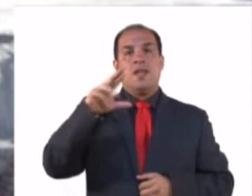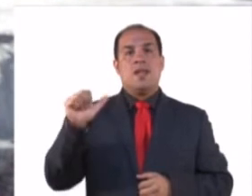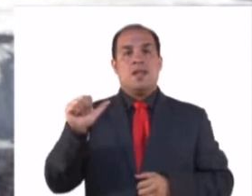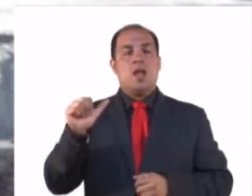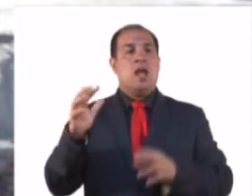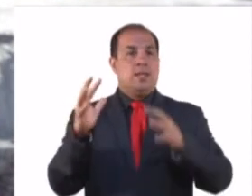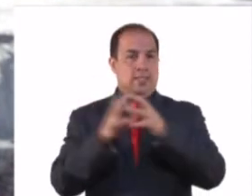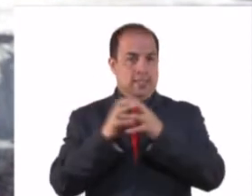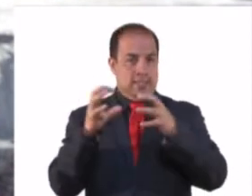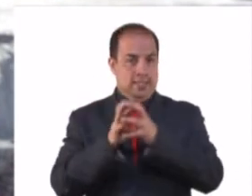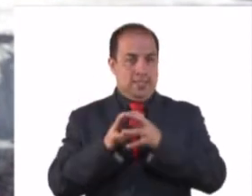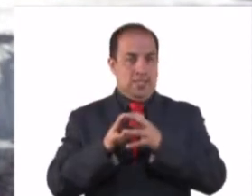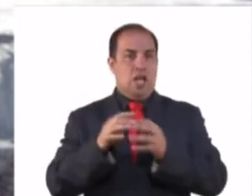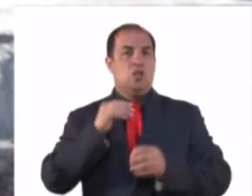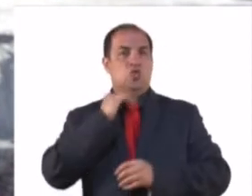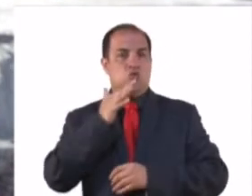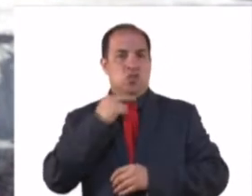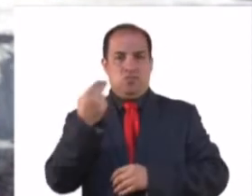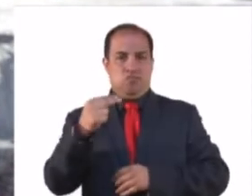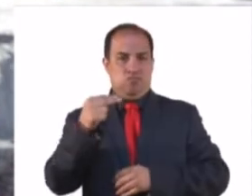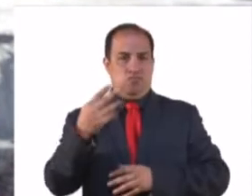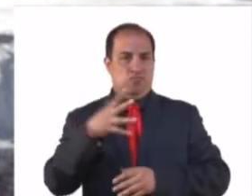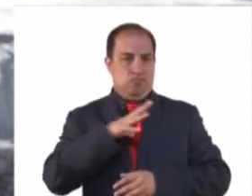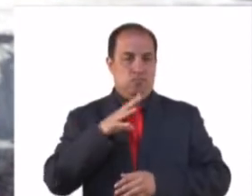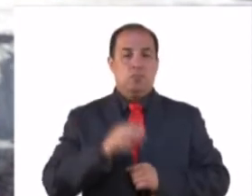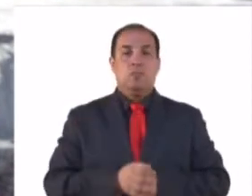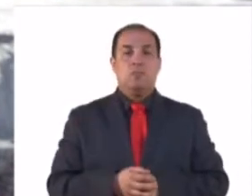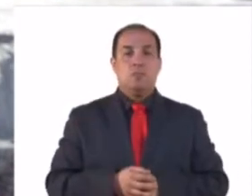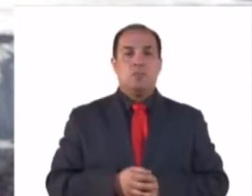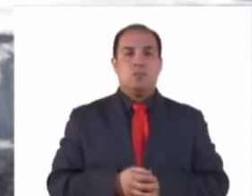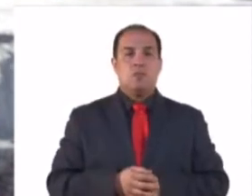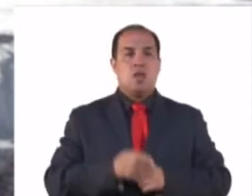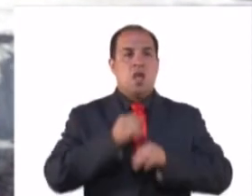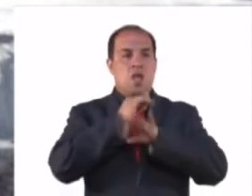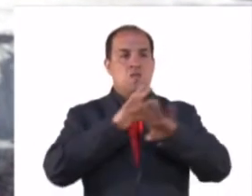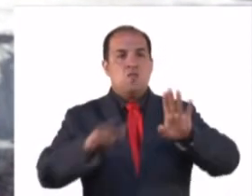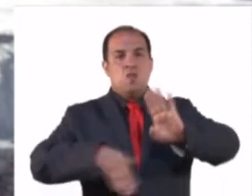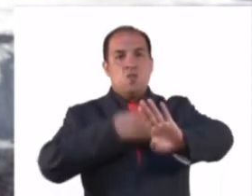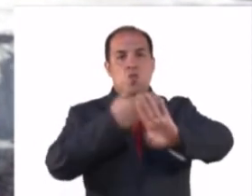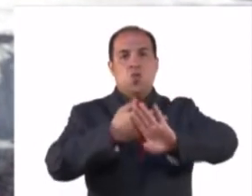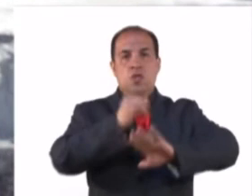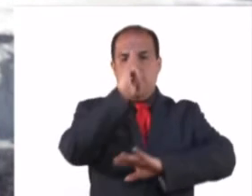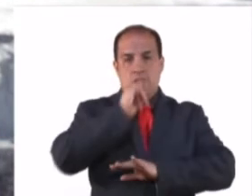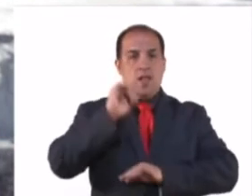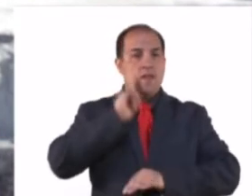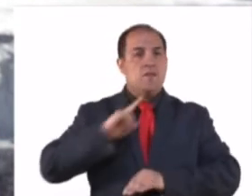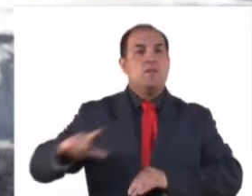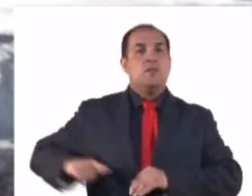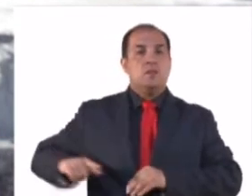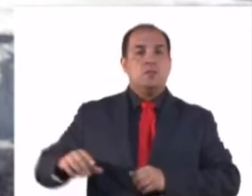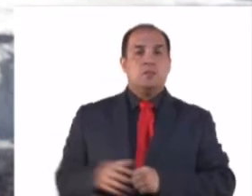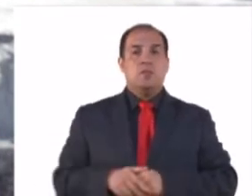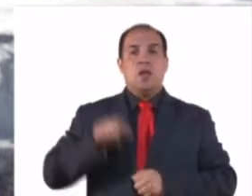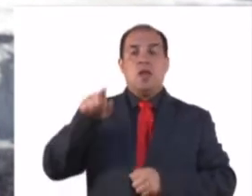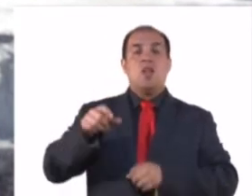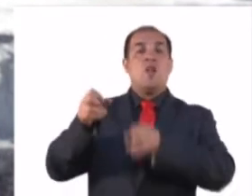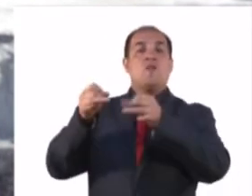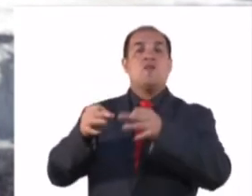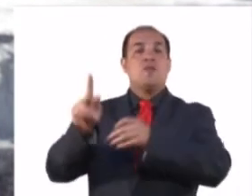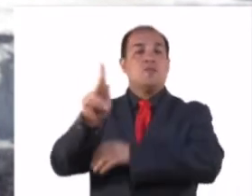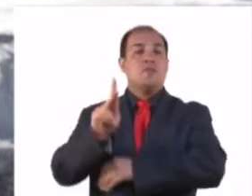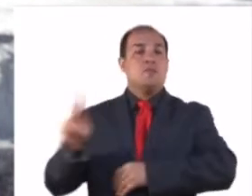tiene otro nombre, una campaña en contra de la jefa de gobierno, en una oficina